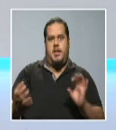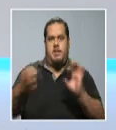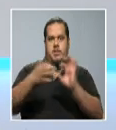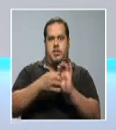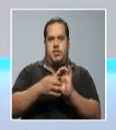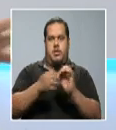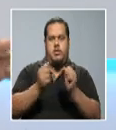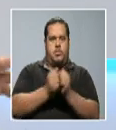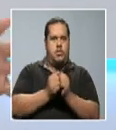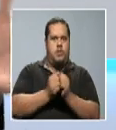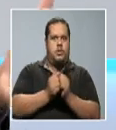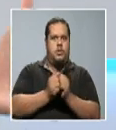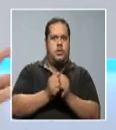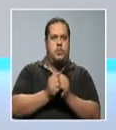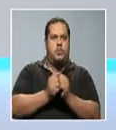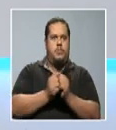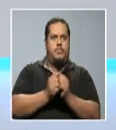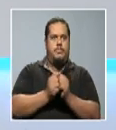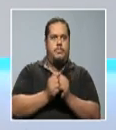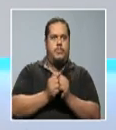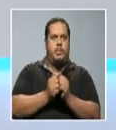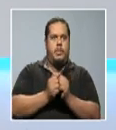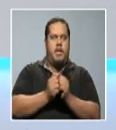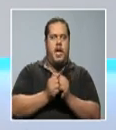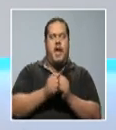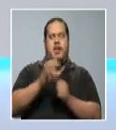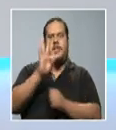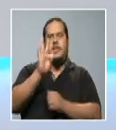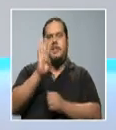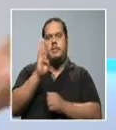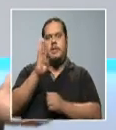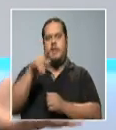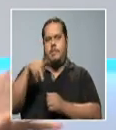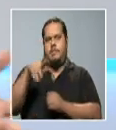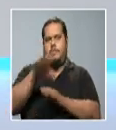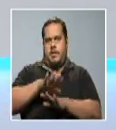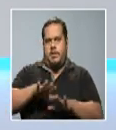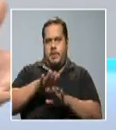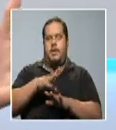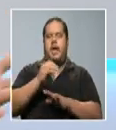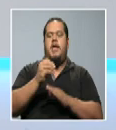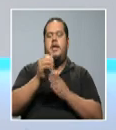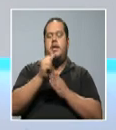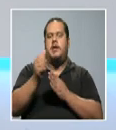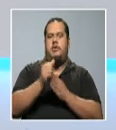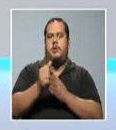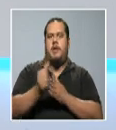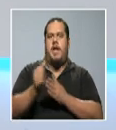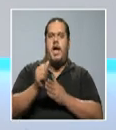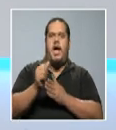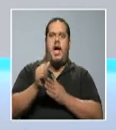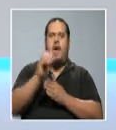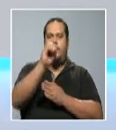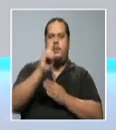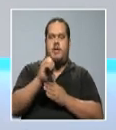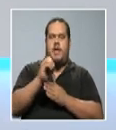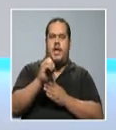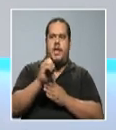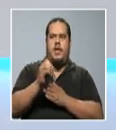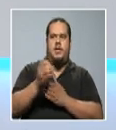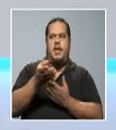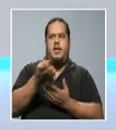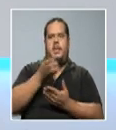relacionadas, referenciadas a la tasa básica pasiva y en el caso de dólar, pues a tasas de referencia